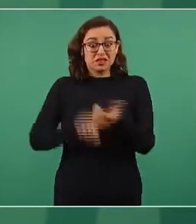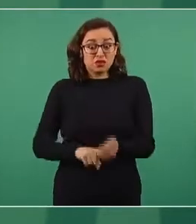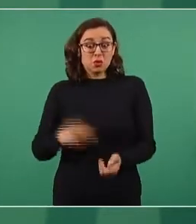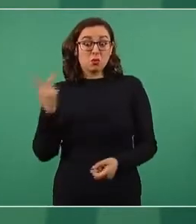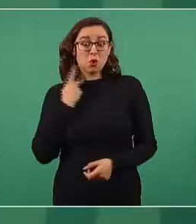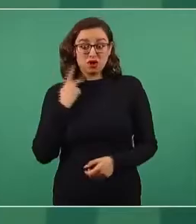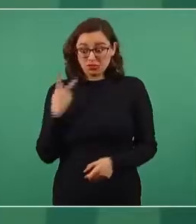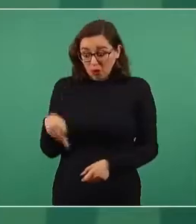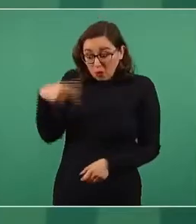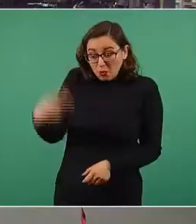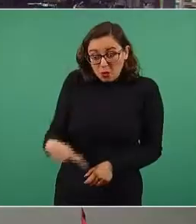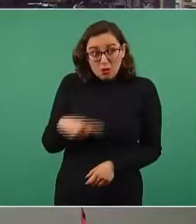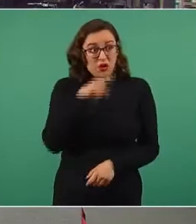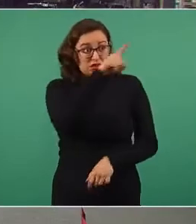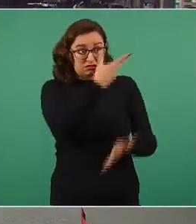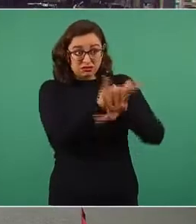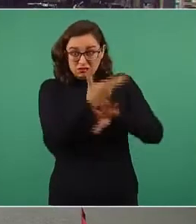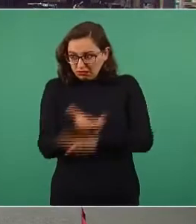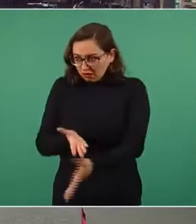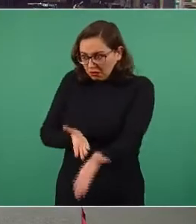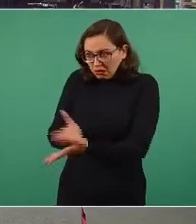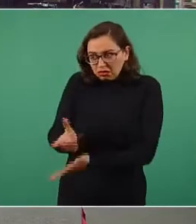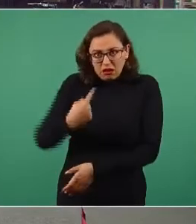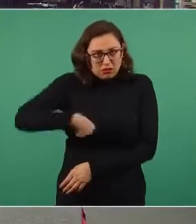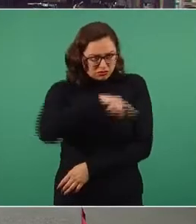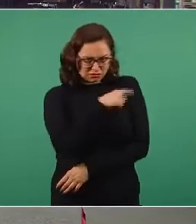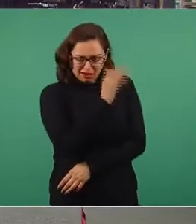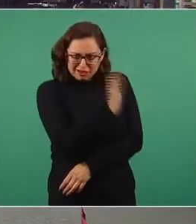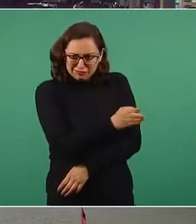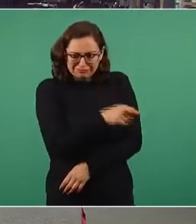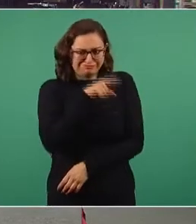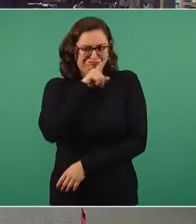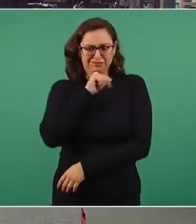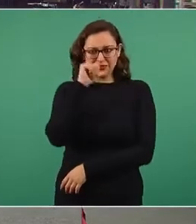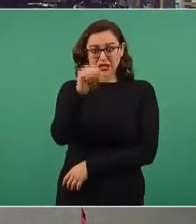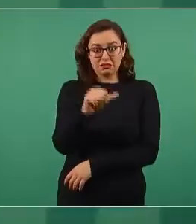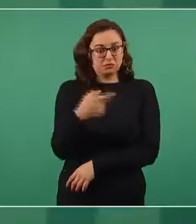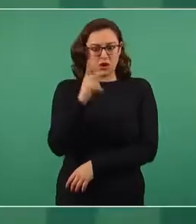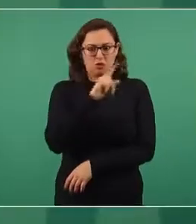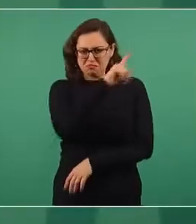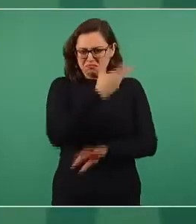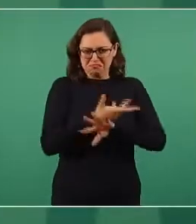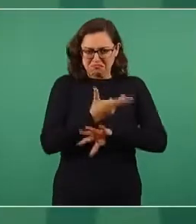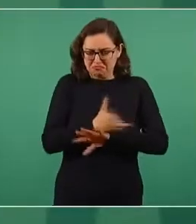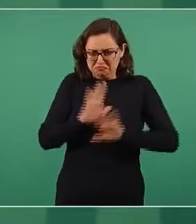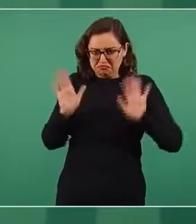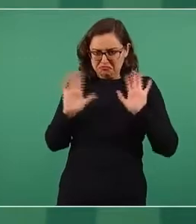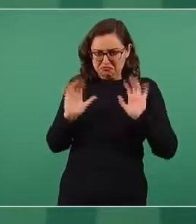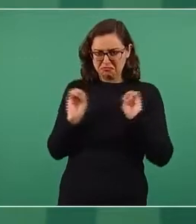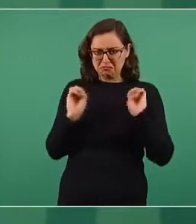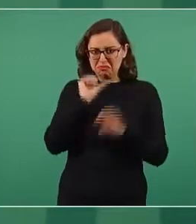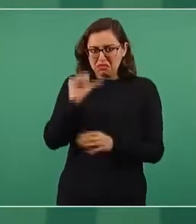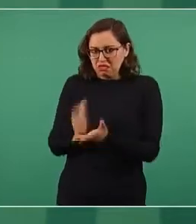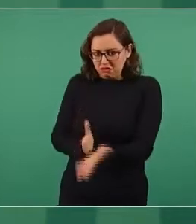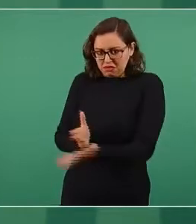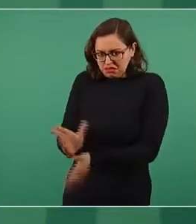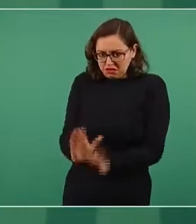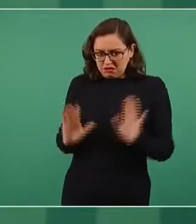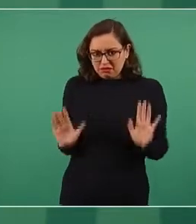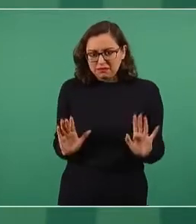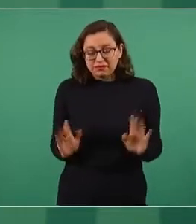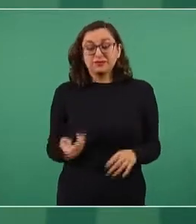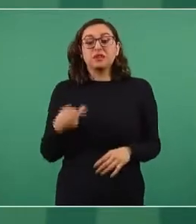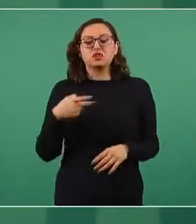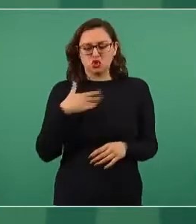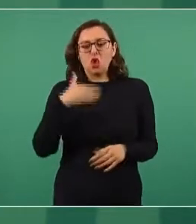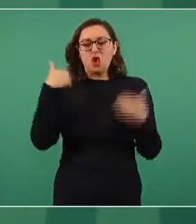en una reunión de esa naturaleza, pero ni siquiera lo han propuesto. Ahora, entiendo que hay muchos promotores de esa idea, que quisieran ver